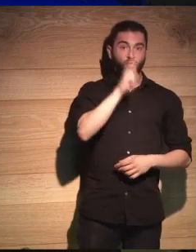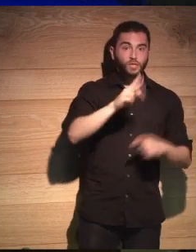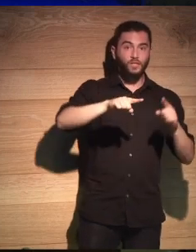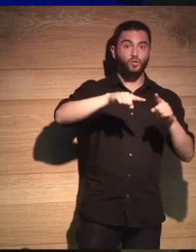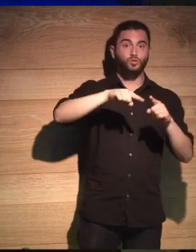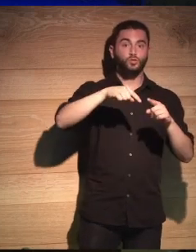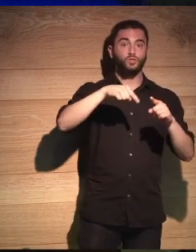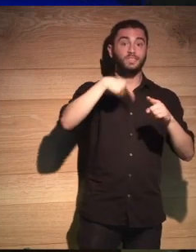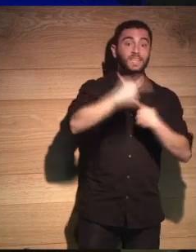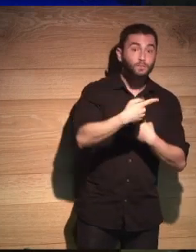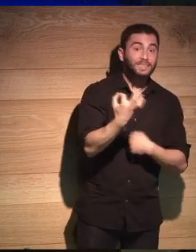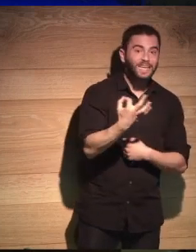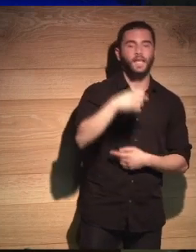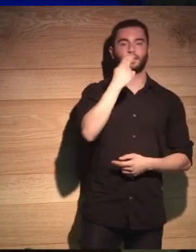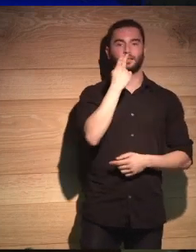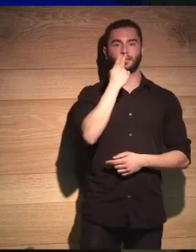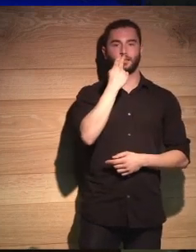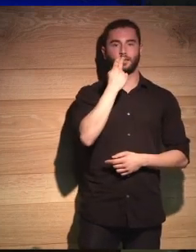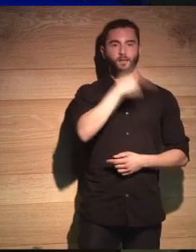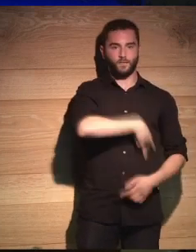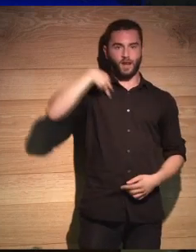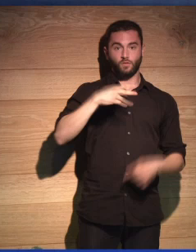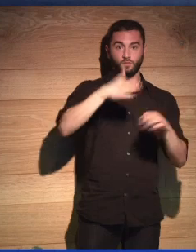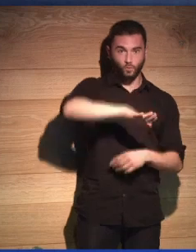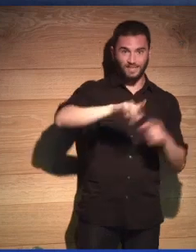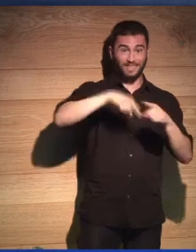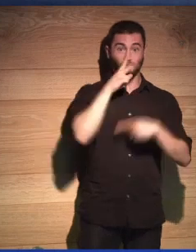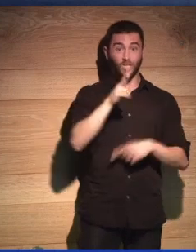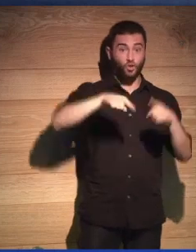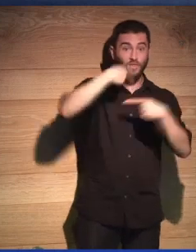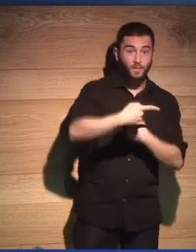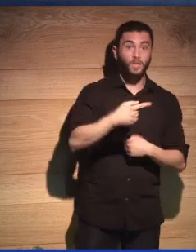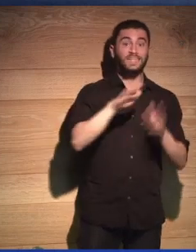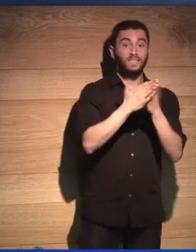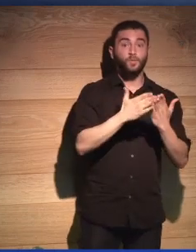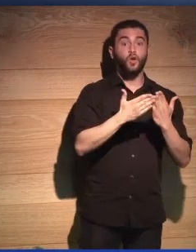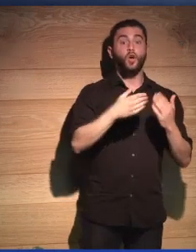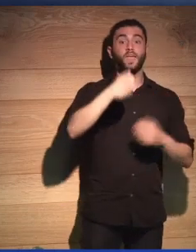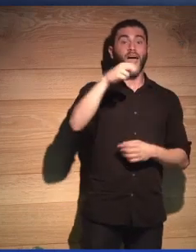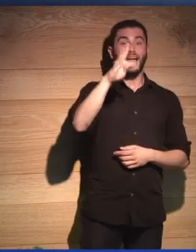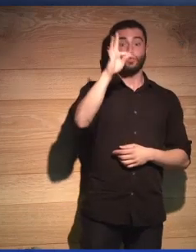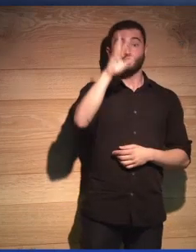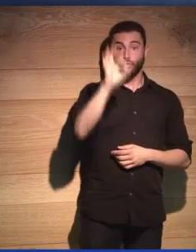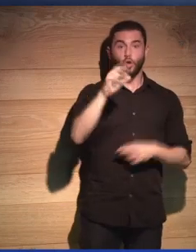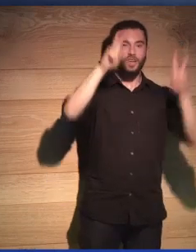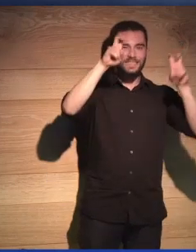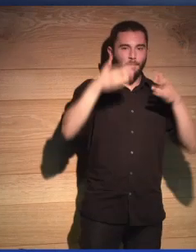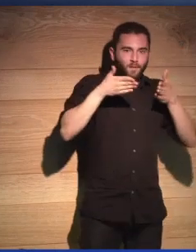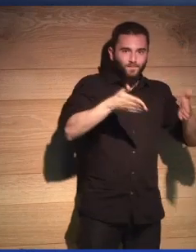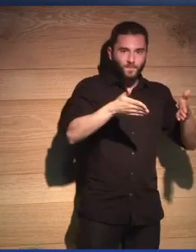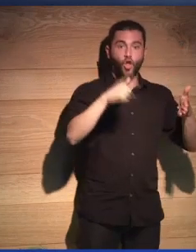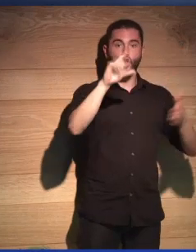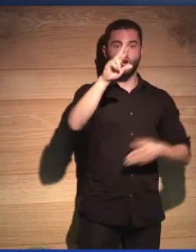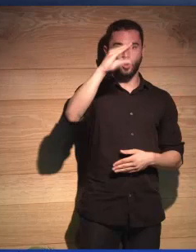Franco. El libro pionero de Arturo sobre Lorca Fue publicado en inglés, otra